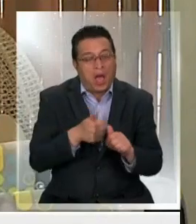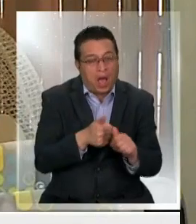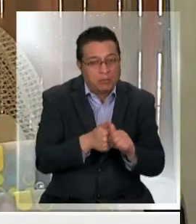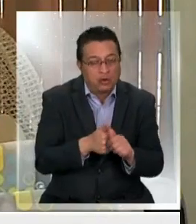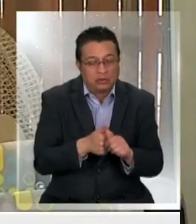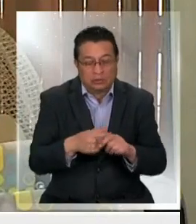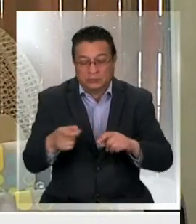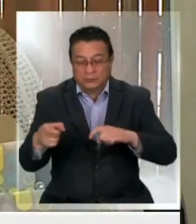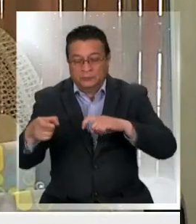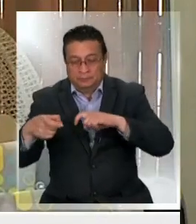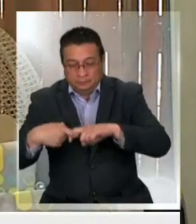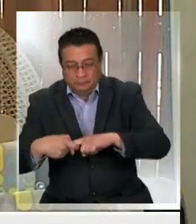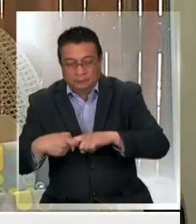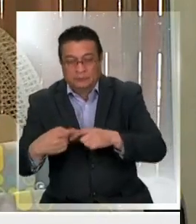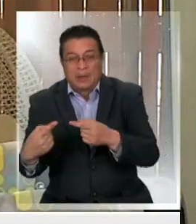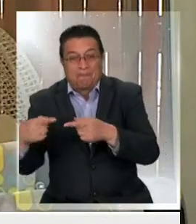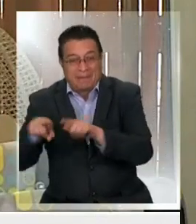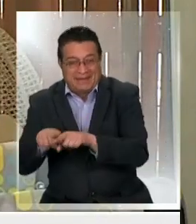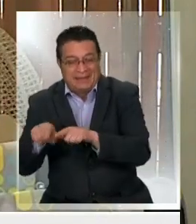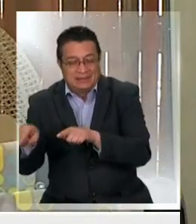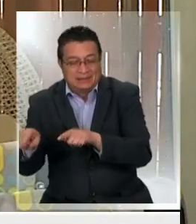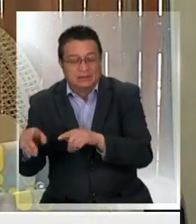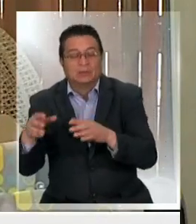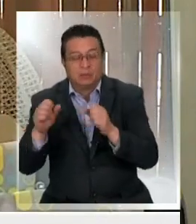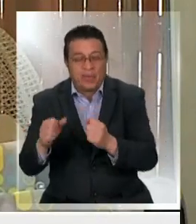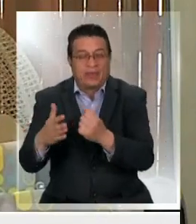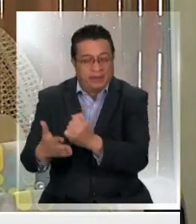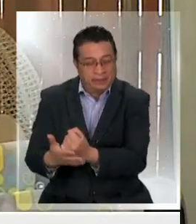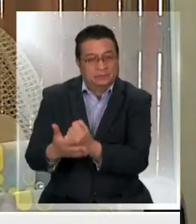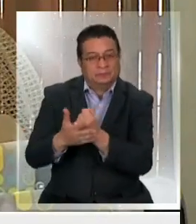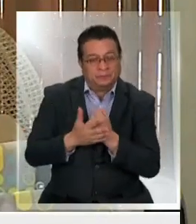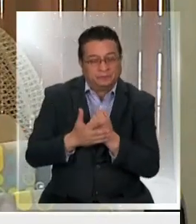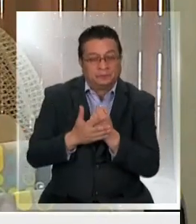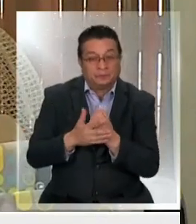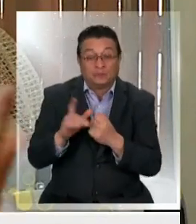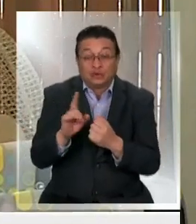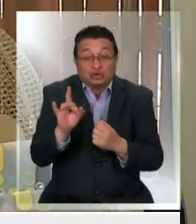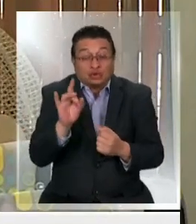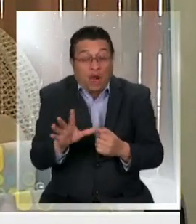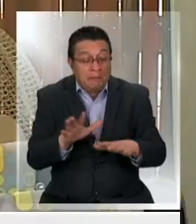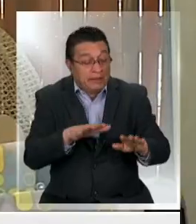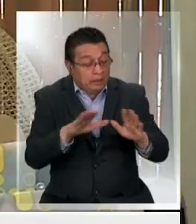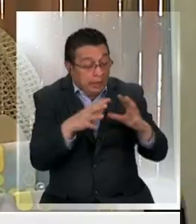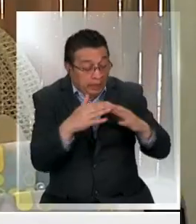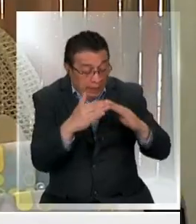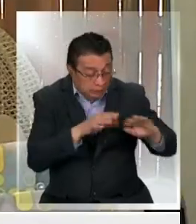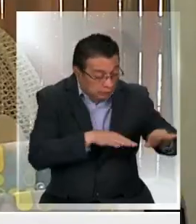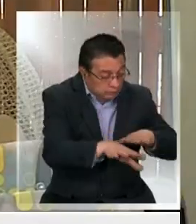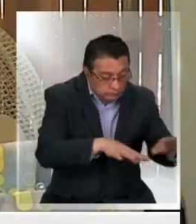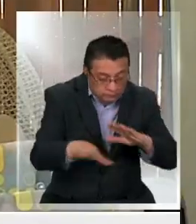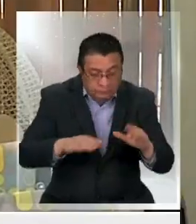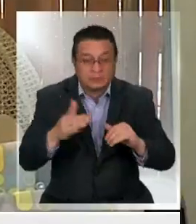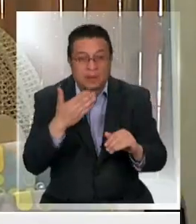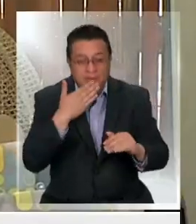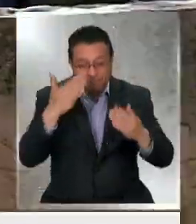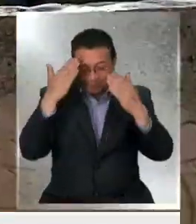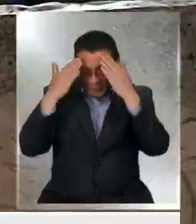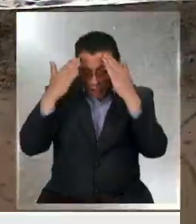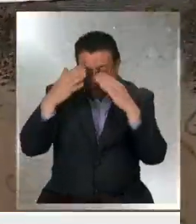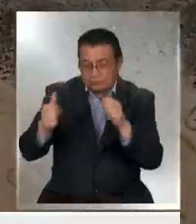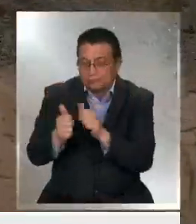tu pareja, de tu esposo, quien puede ayudarte no solamente en los quehaceres de la casa, sino